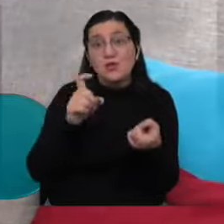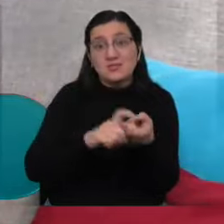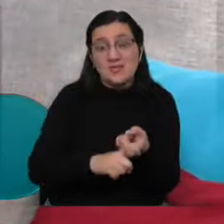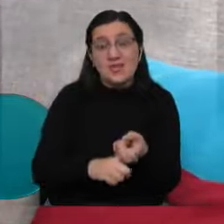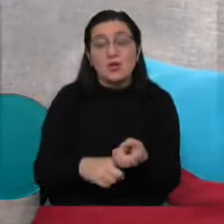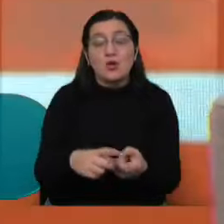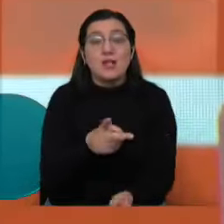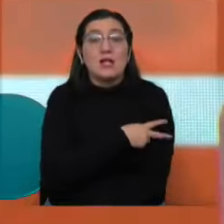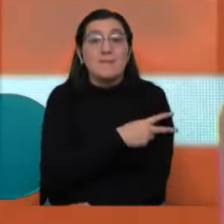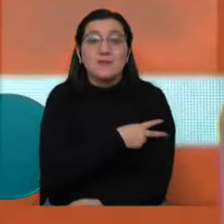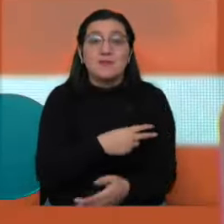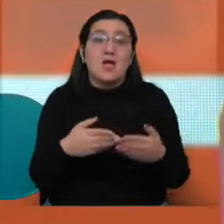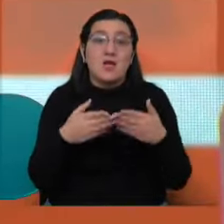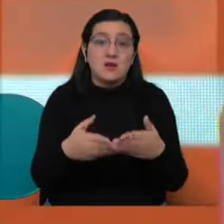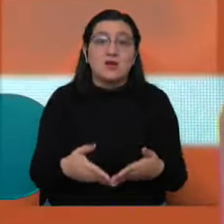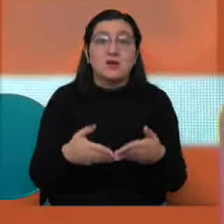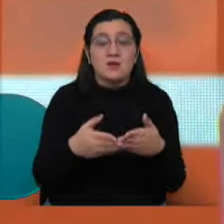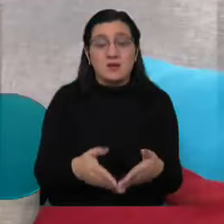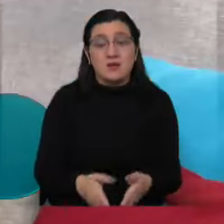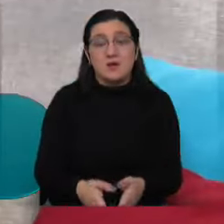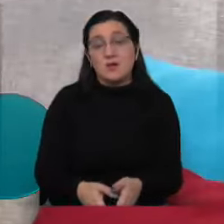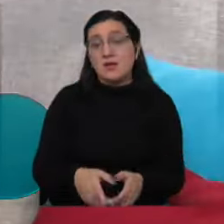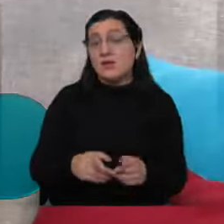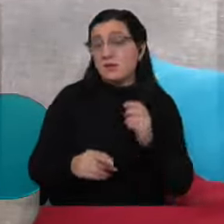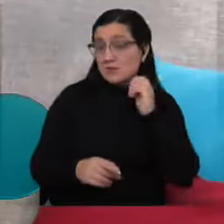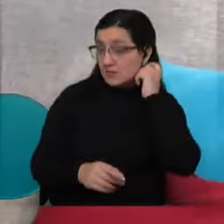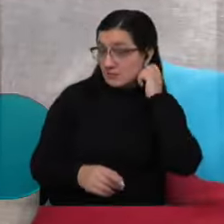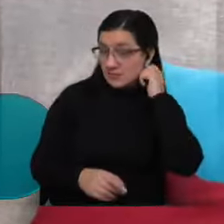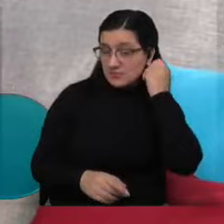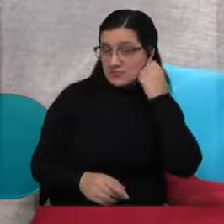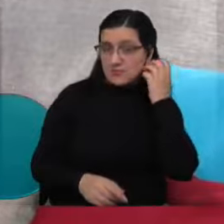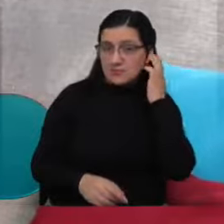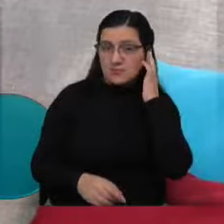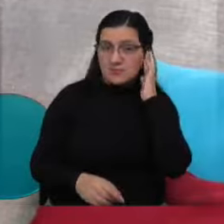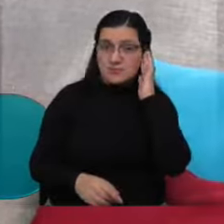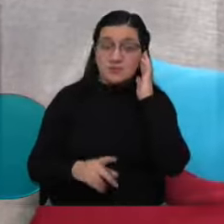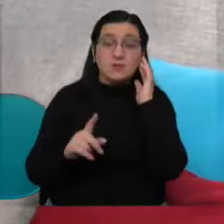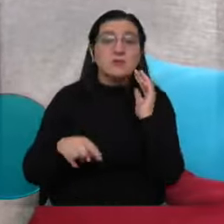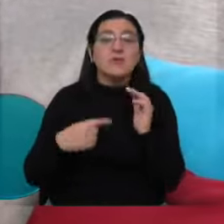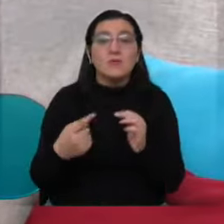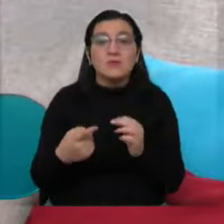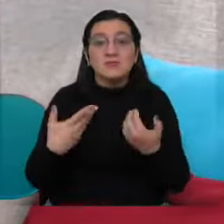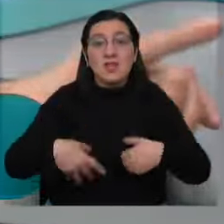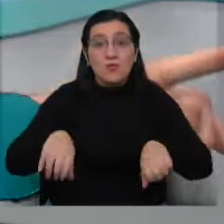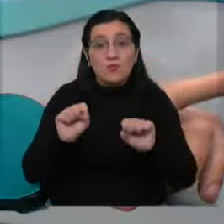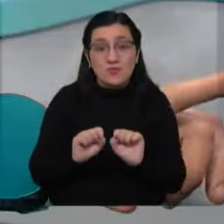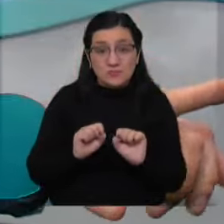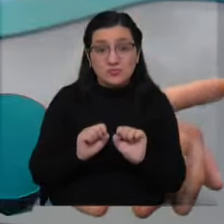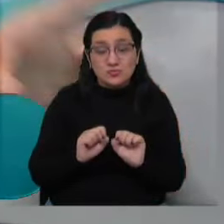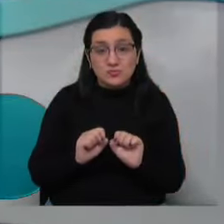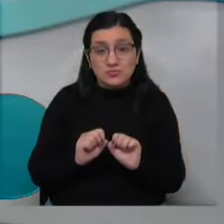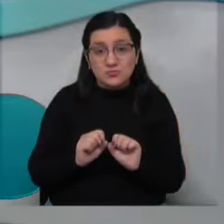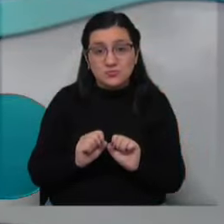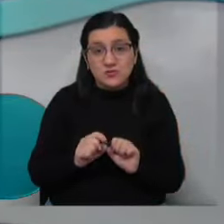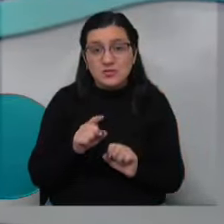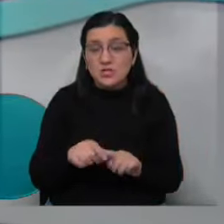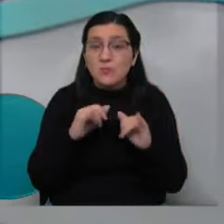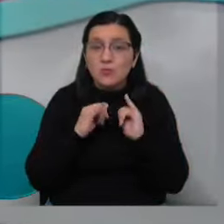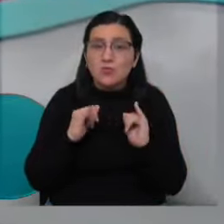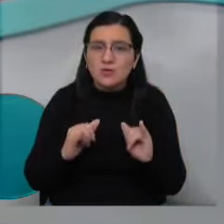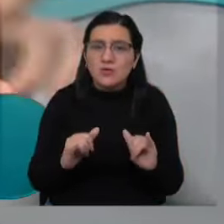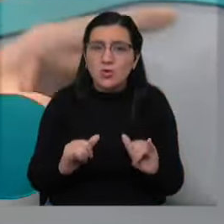capitán durante muchos tiemp Sí pero ya en esa época ya en esa época y después vamos a descubrir bueno empezó publicando qué fuerte no